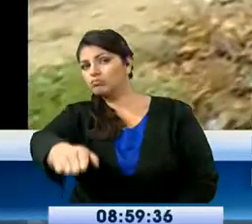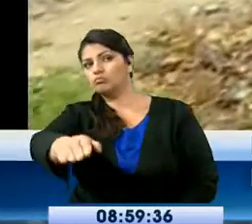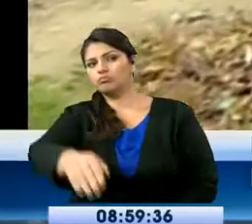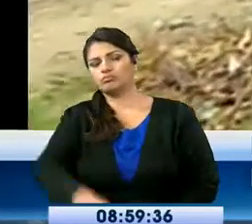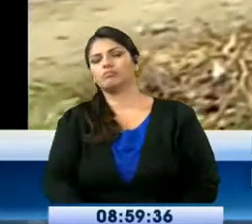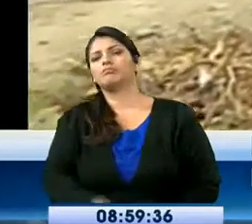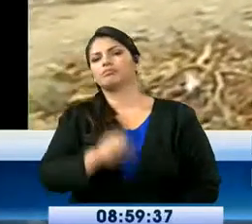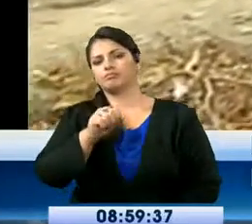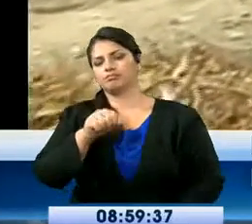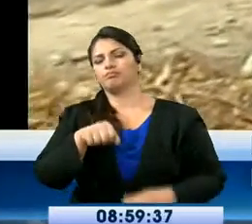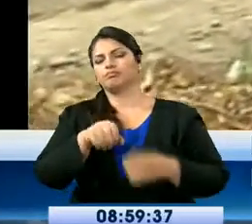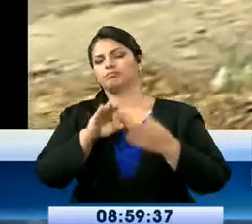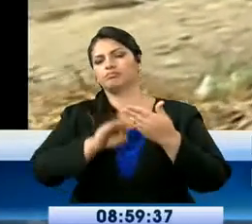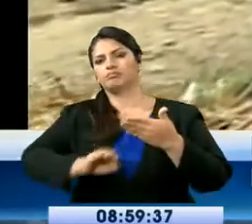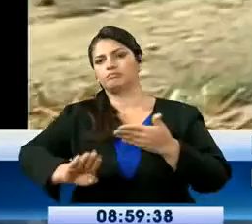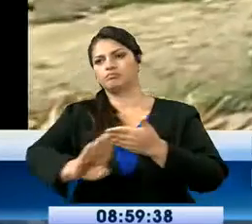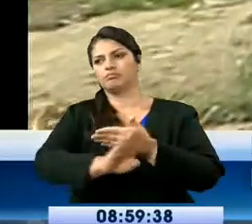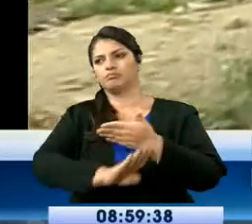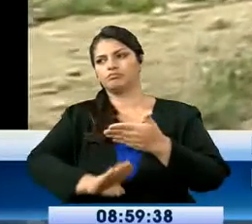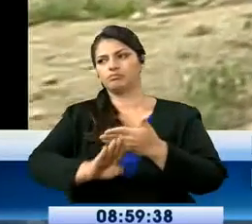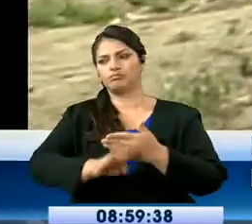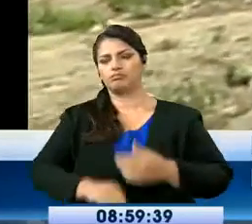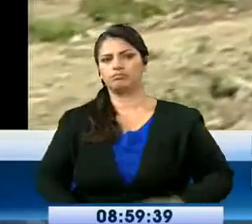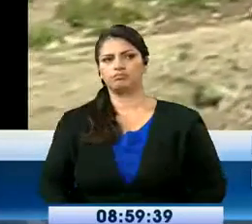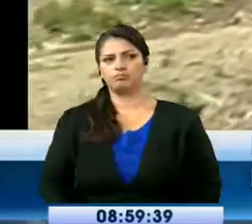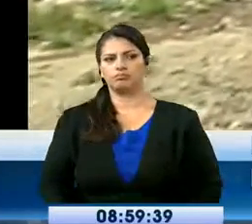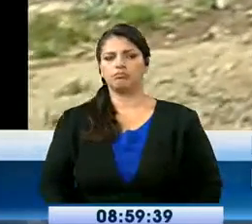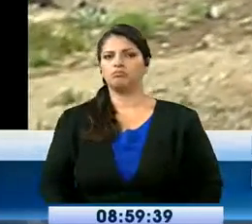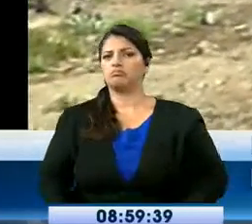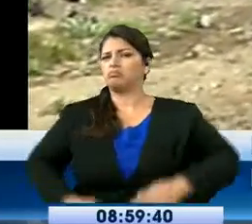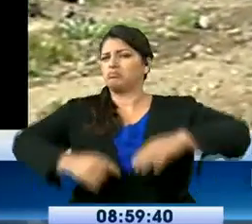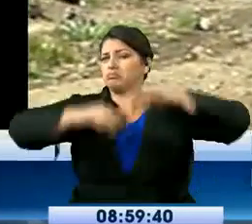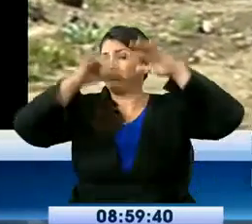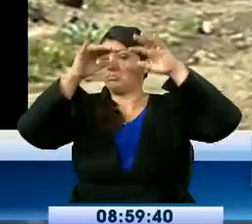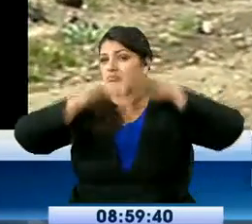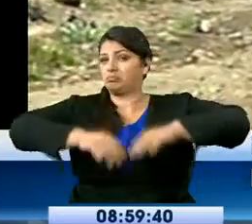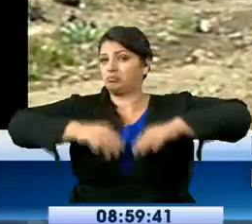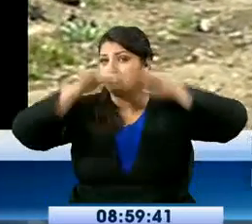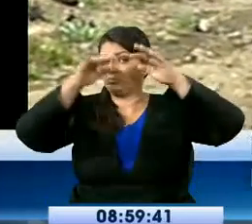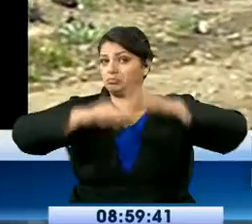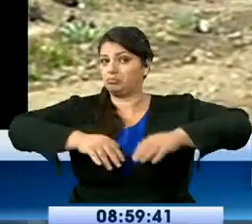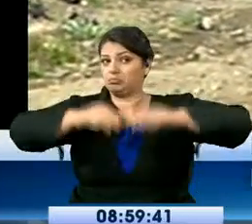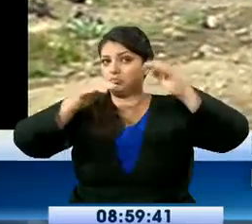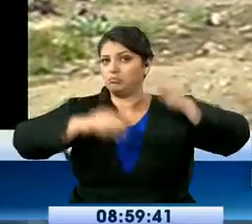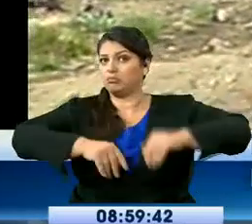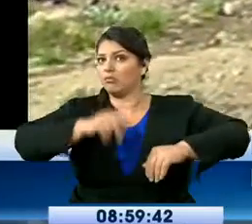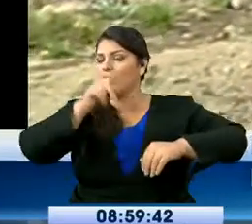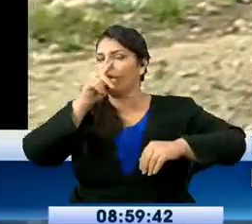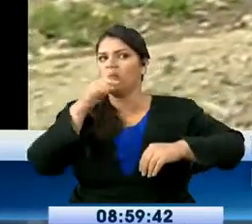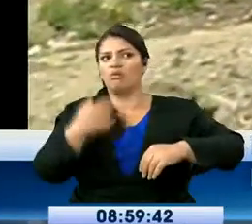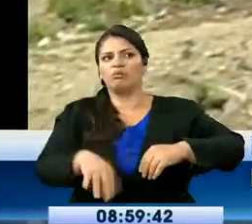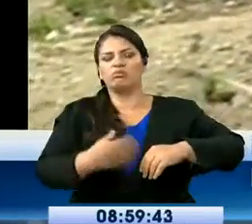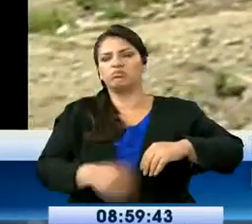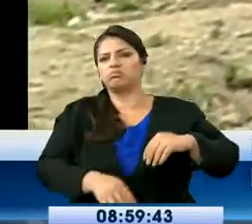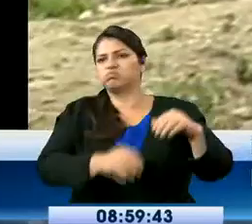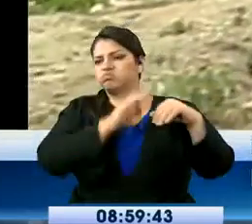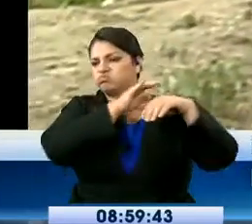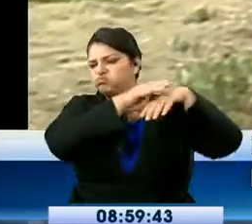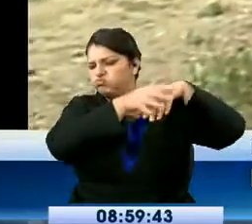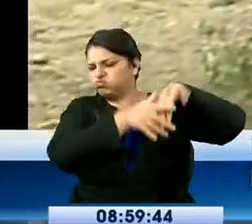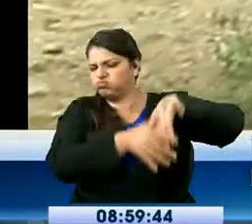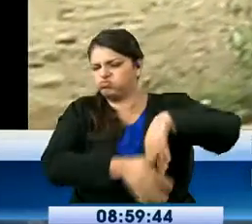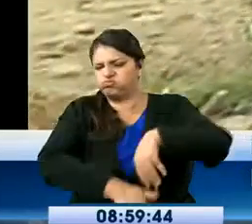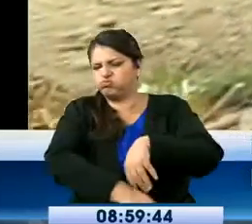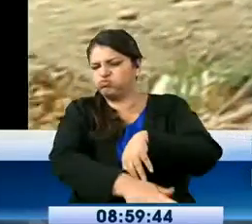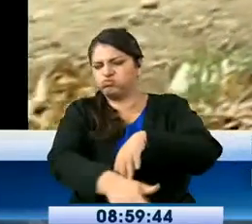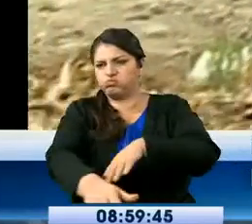altas, llueve y todo va desembocando así hacia las calles. Las personas aquí han contado de que incluso se les